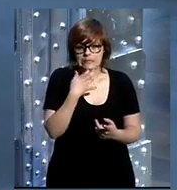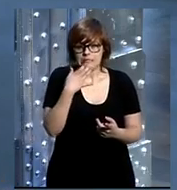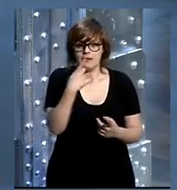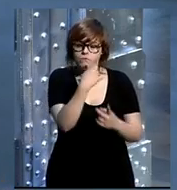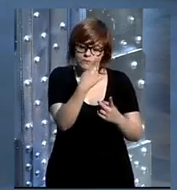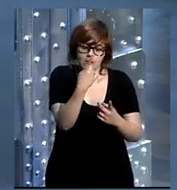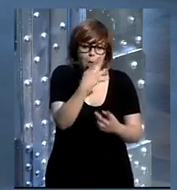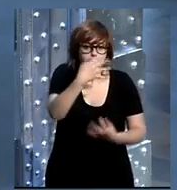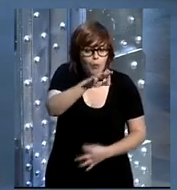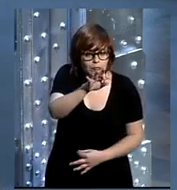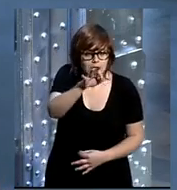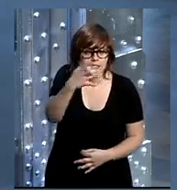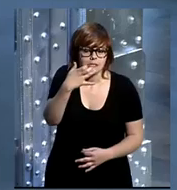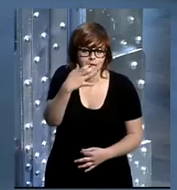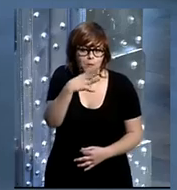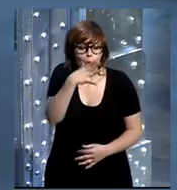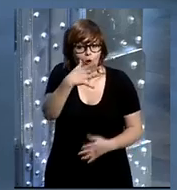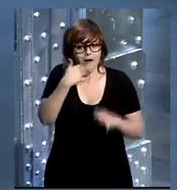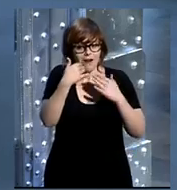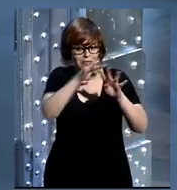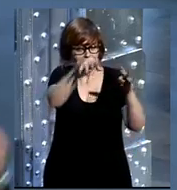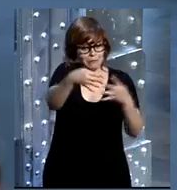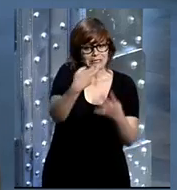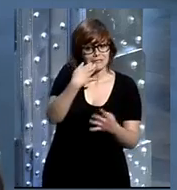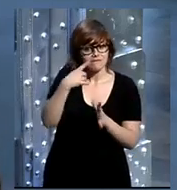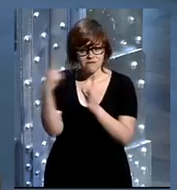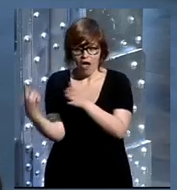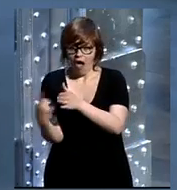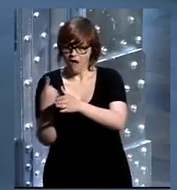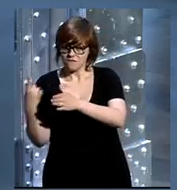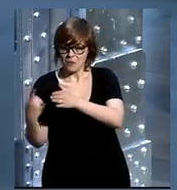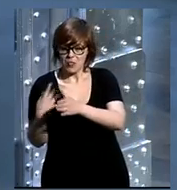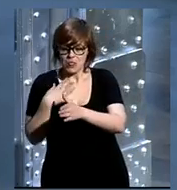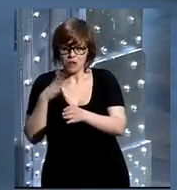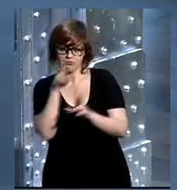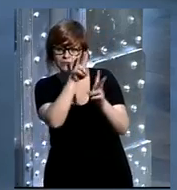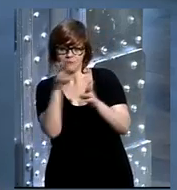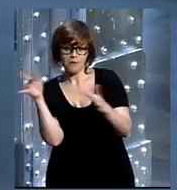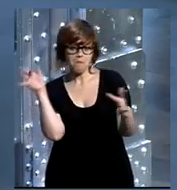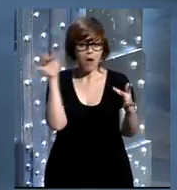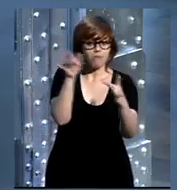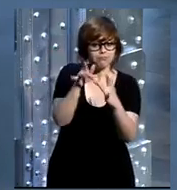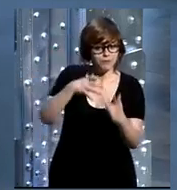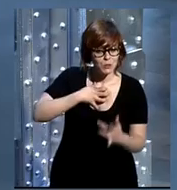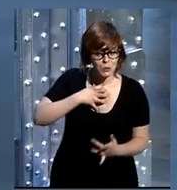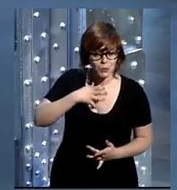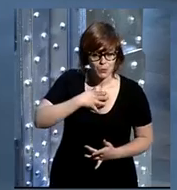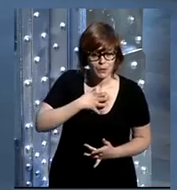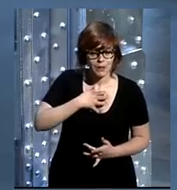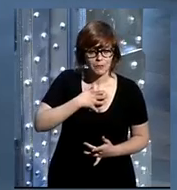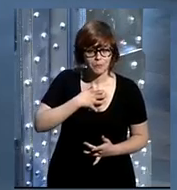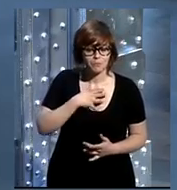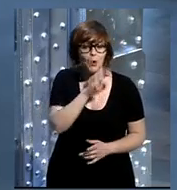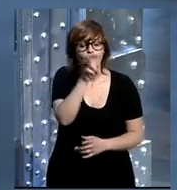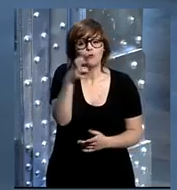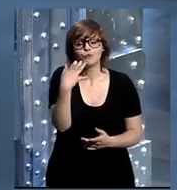Estados Unidos, o como otras. Y naturalmente, aquellos que están más cerca en términos